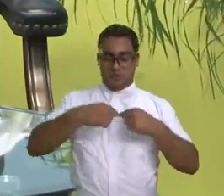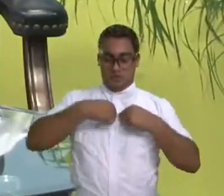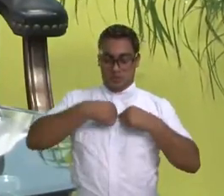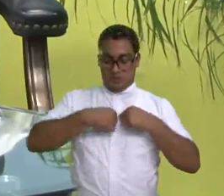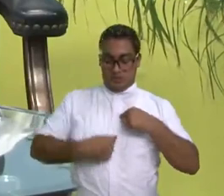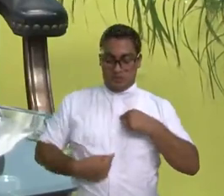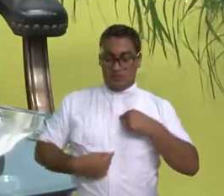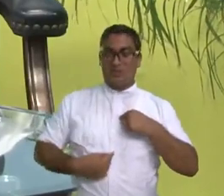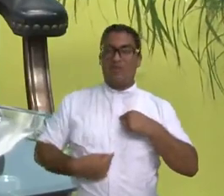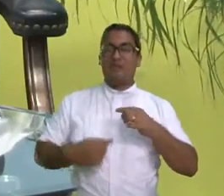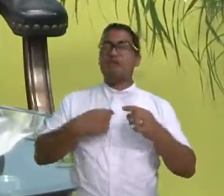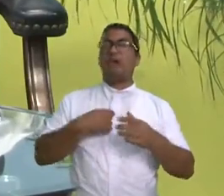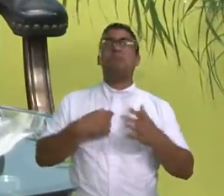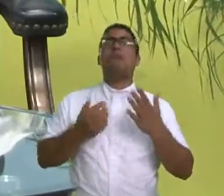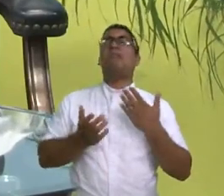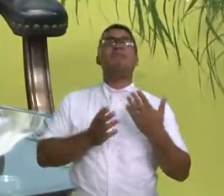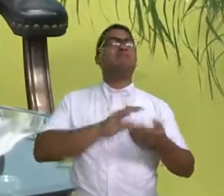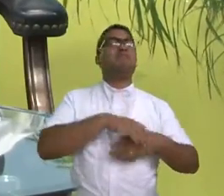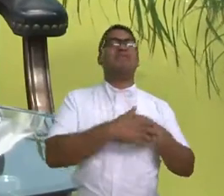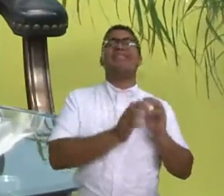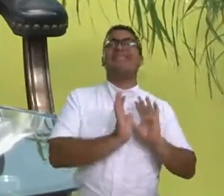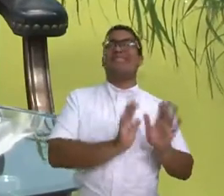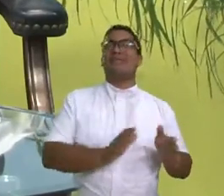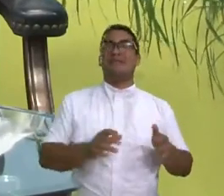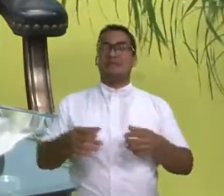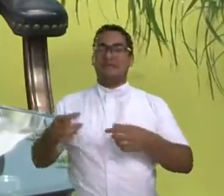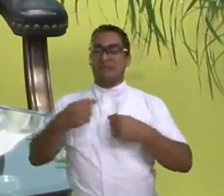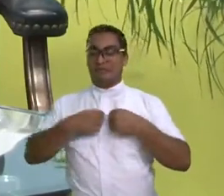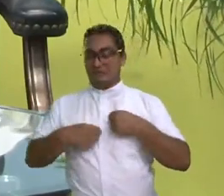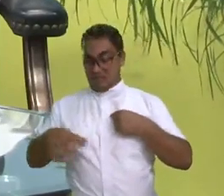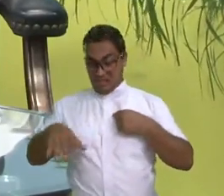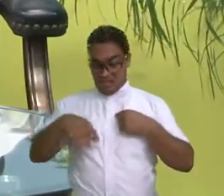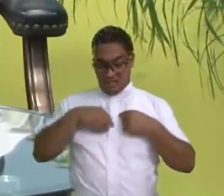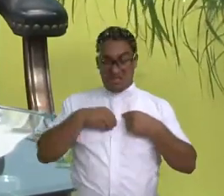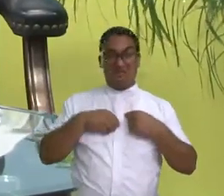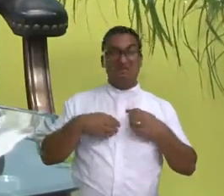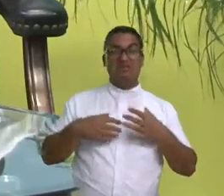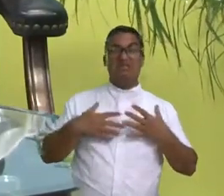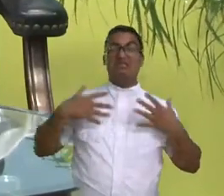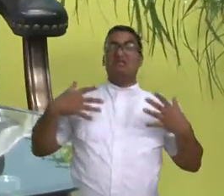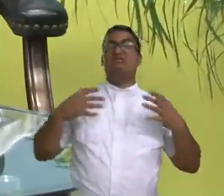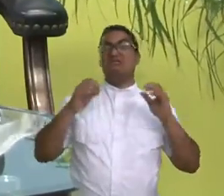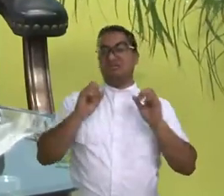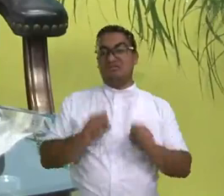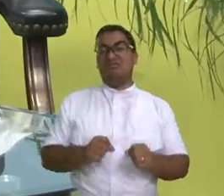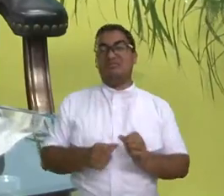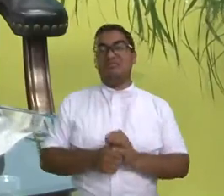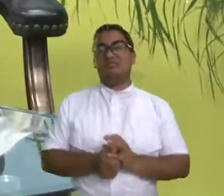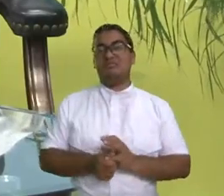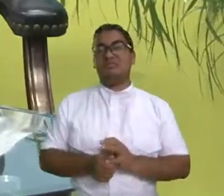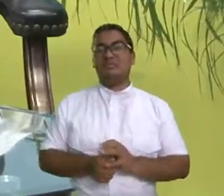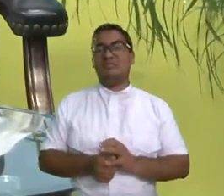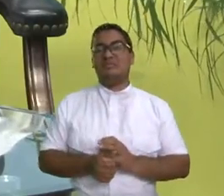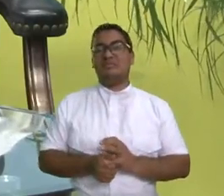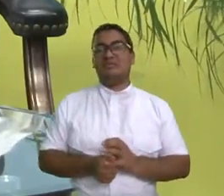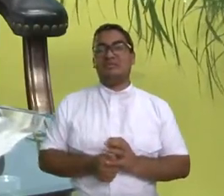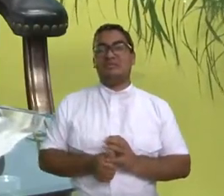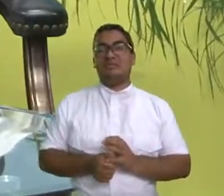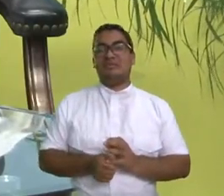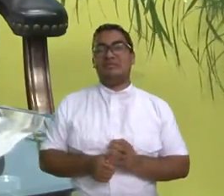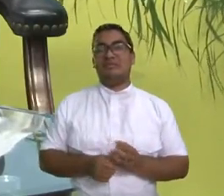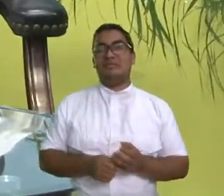ahí puede entrar la infección en la manipulación con los pacientes. Y los procedimientos quirúrgicos o invasivos, que le llamamos nosotros, no